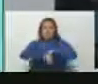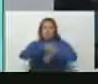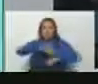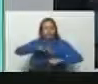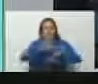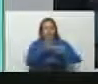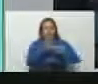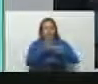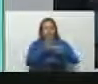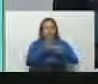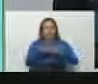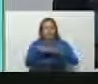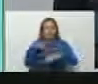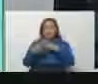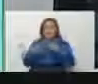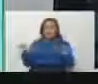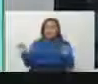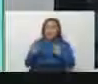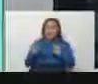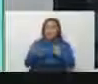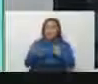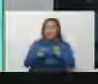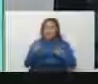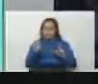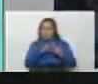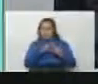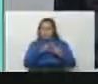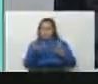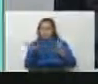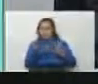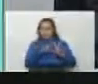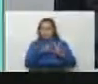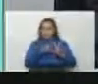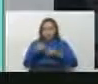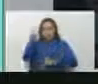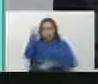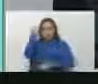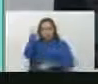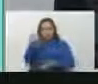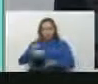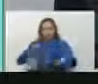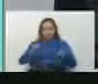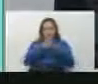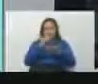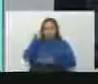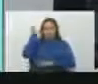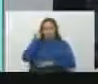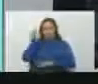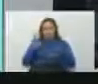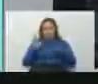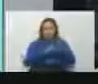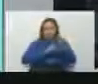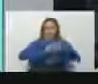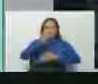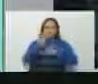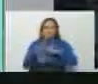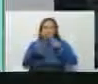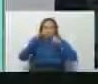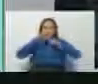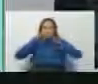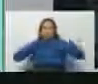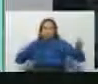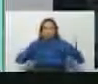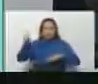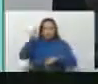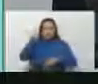en el Estado Mérida, ¿no? Segundo, la idea también de repensar los programas y la formación